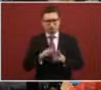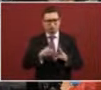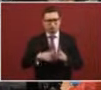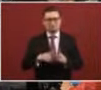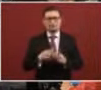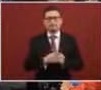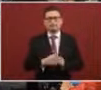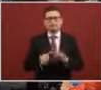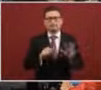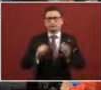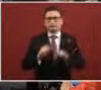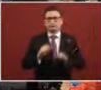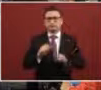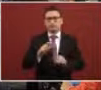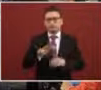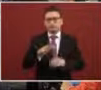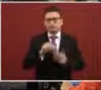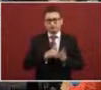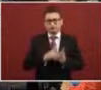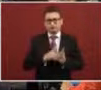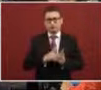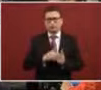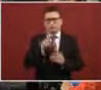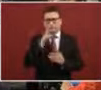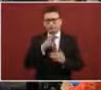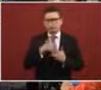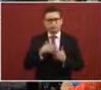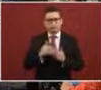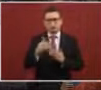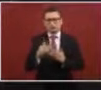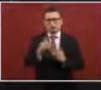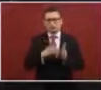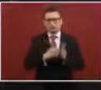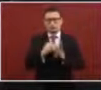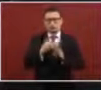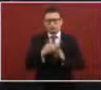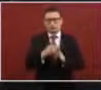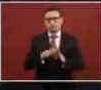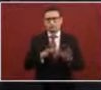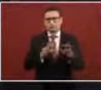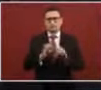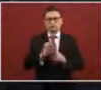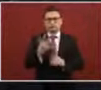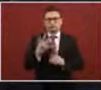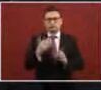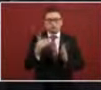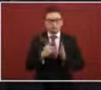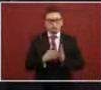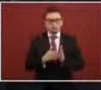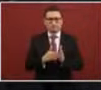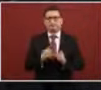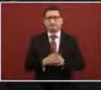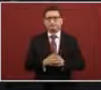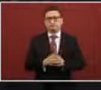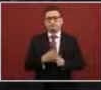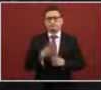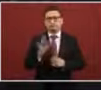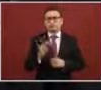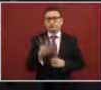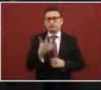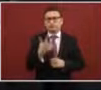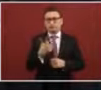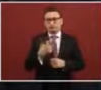fue 618.000 y se vendió casi en 1 millón de pesos, en 905.000 pesos, con un 48% de